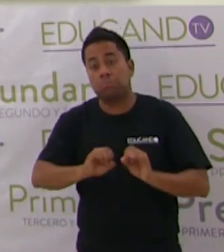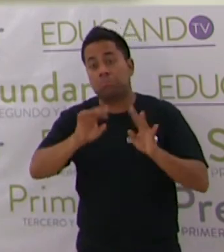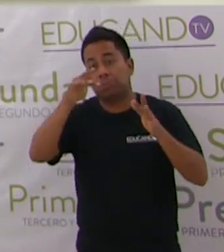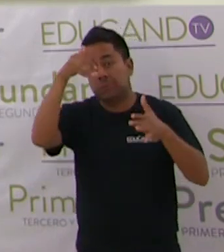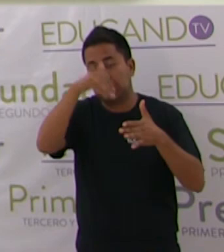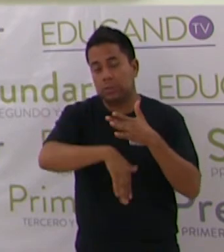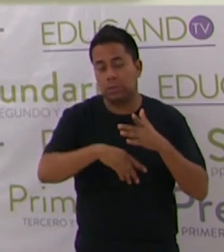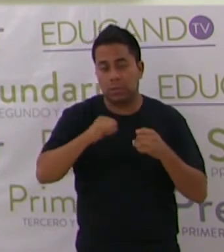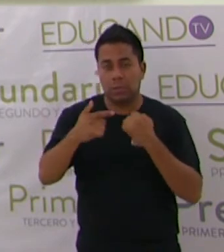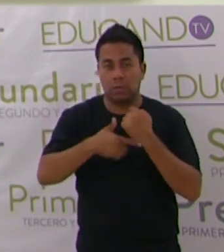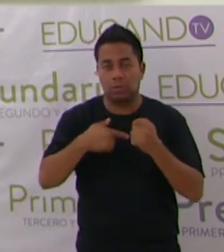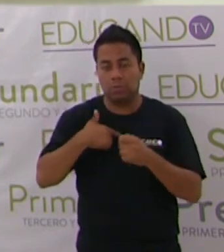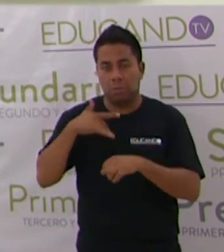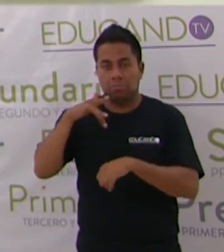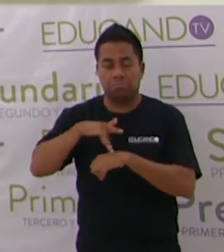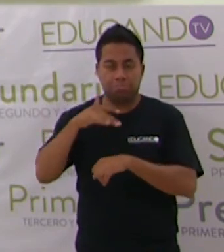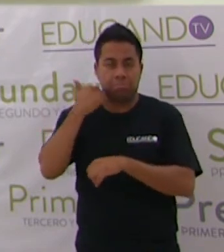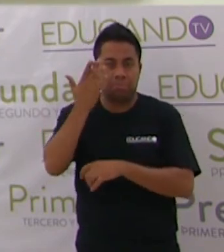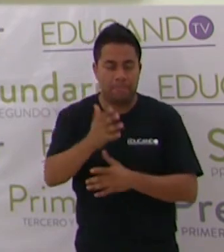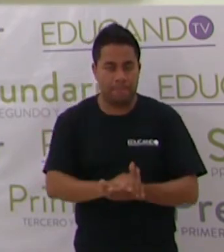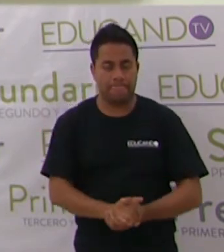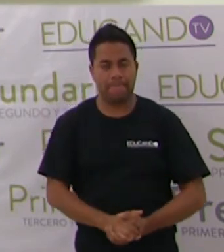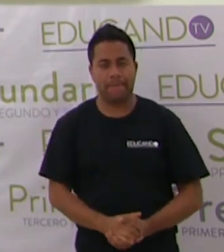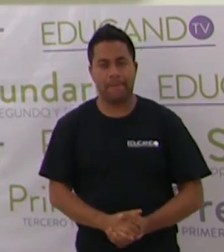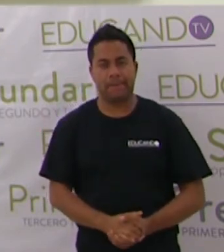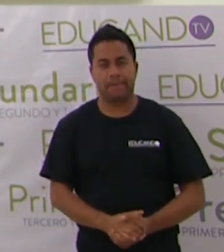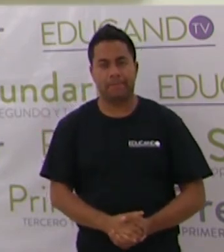algo que yo quiero elegir?